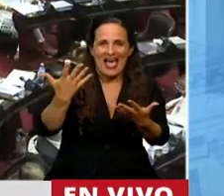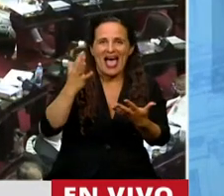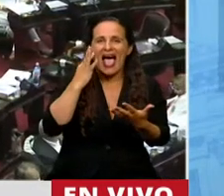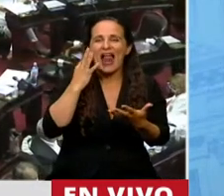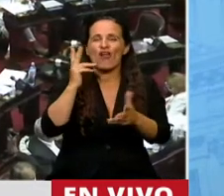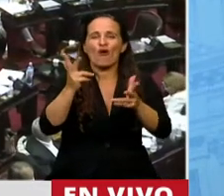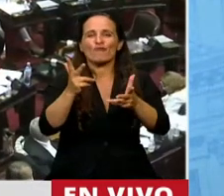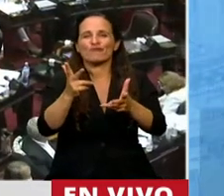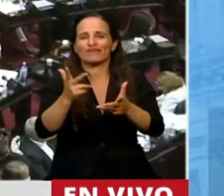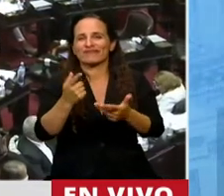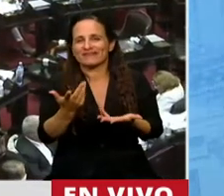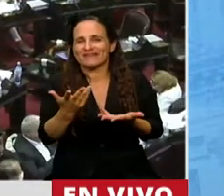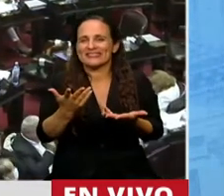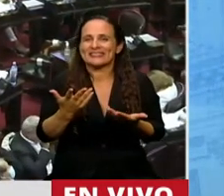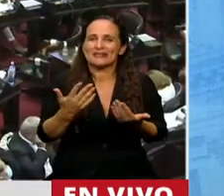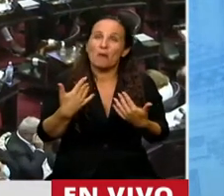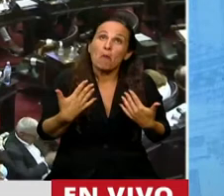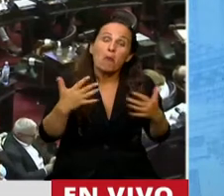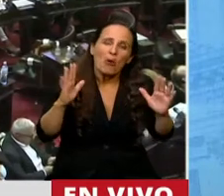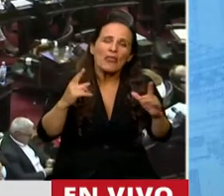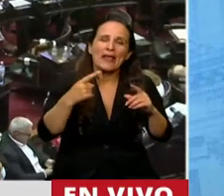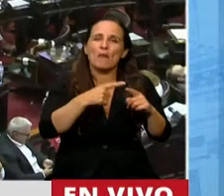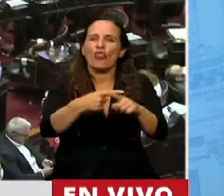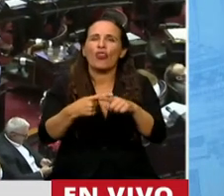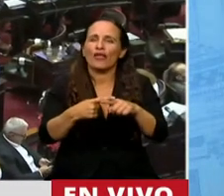situaciones que se prestarían para la discusión.